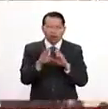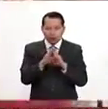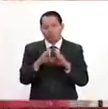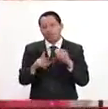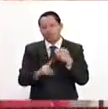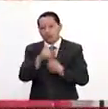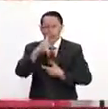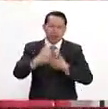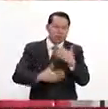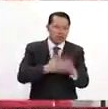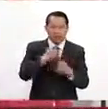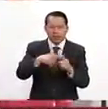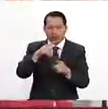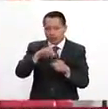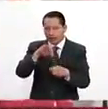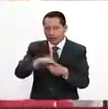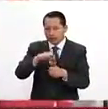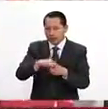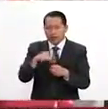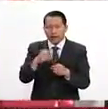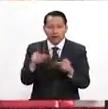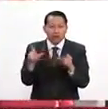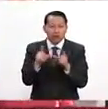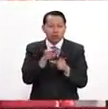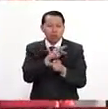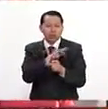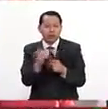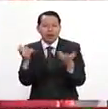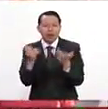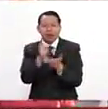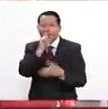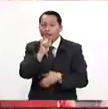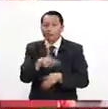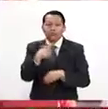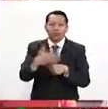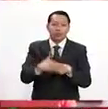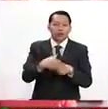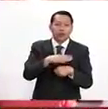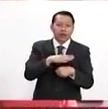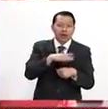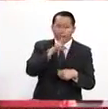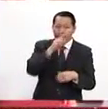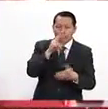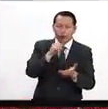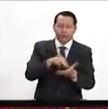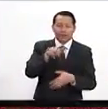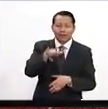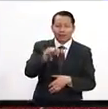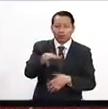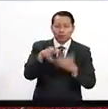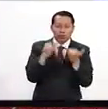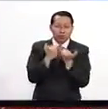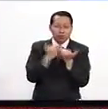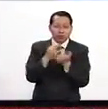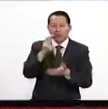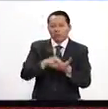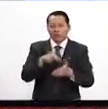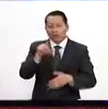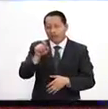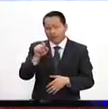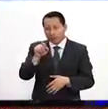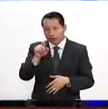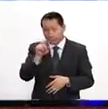proceso electoral y por lo tanto están alistándose para hacer acciones similares en las elecciones legislativas del 2018 y en las del 2020. Lo